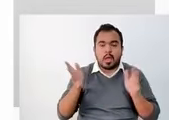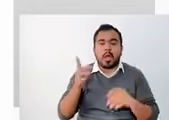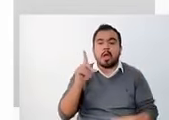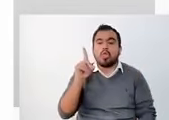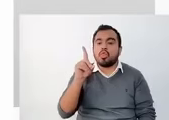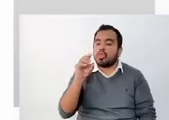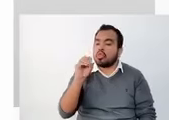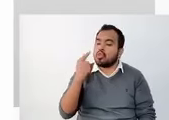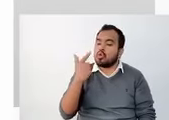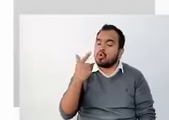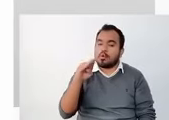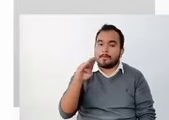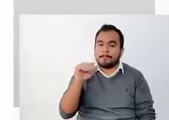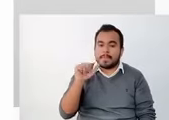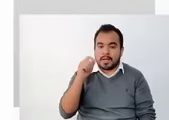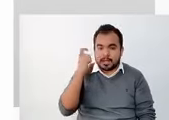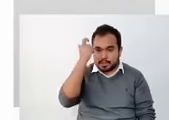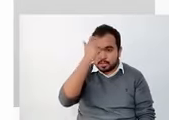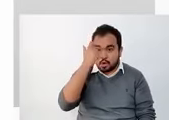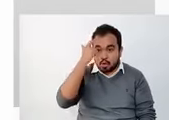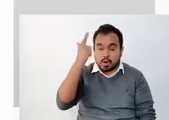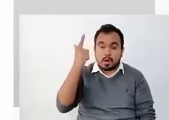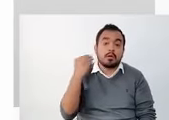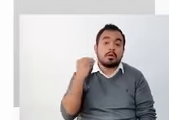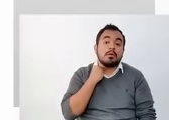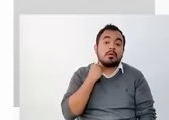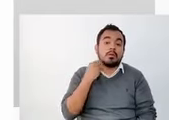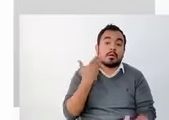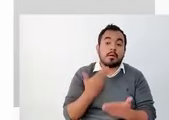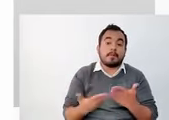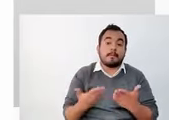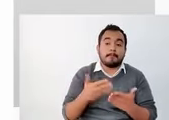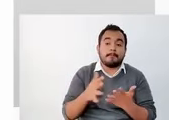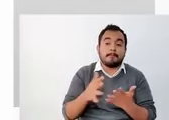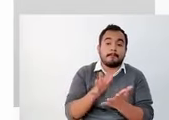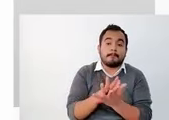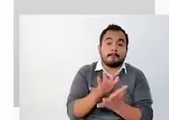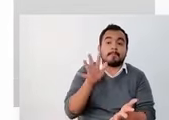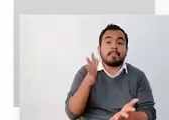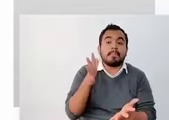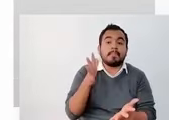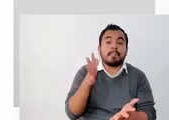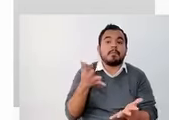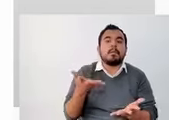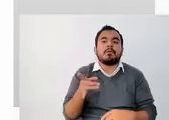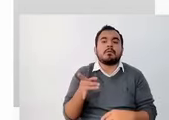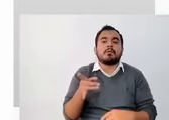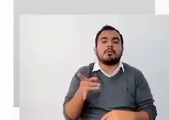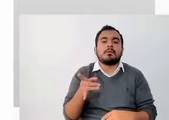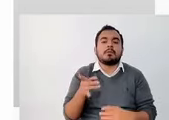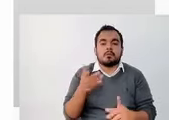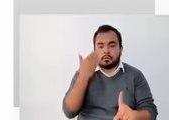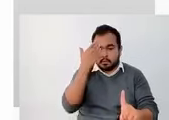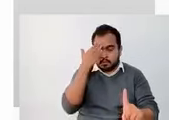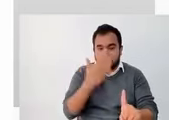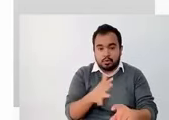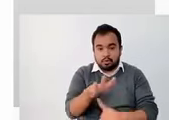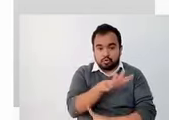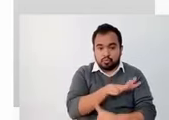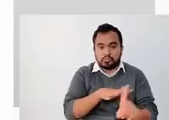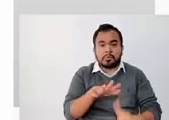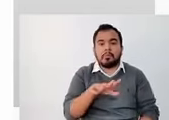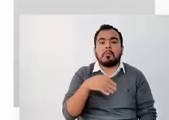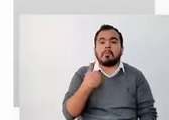derecho penal contemporáneo mayoritaria, ya ni siquiera finge que tiene un interés por buena parte de estas ramas sociales. Ya no hace